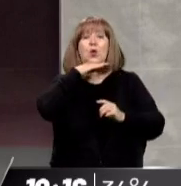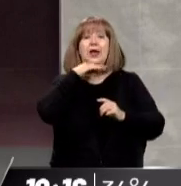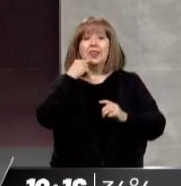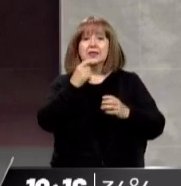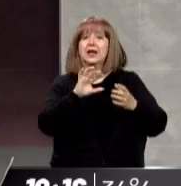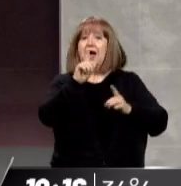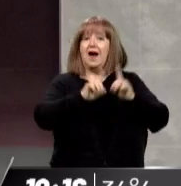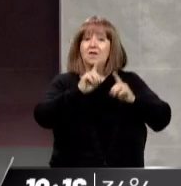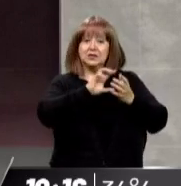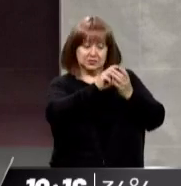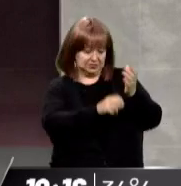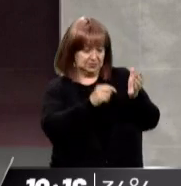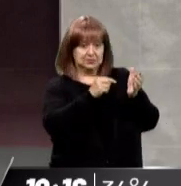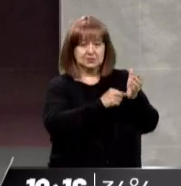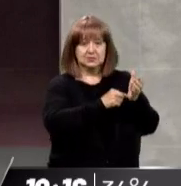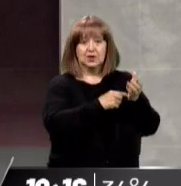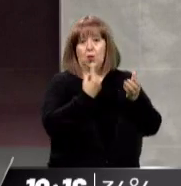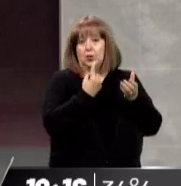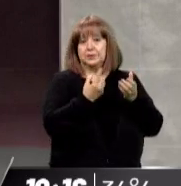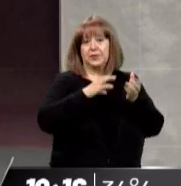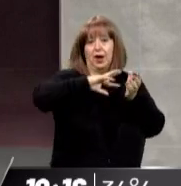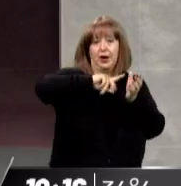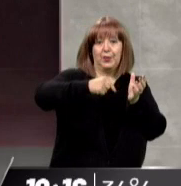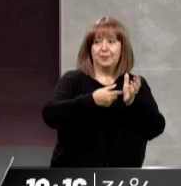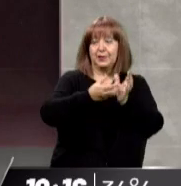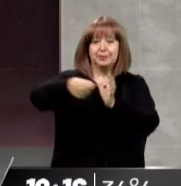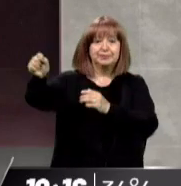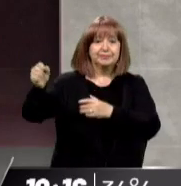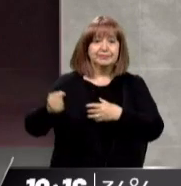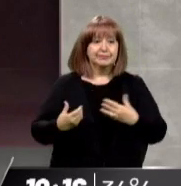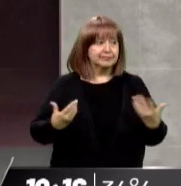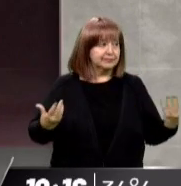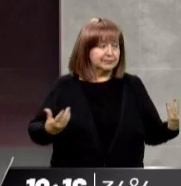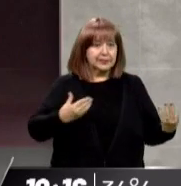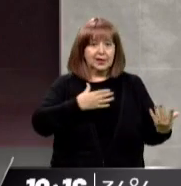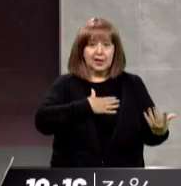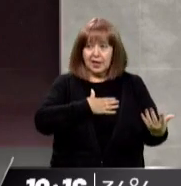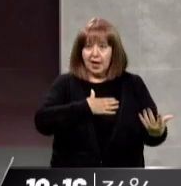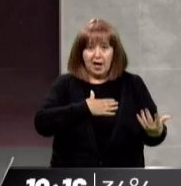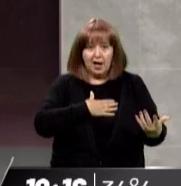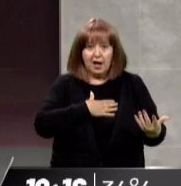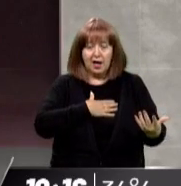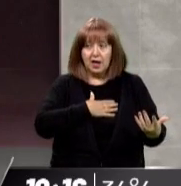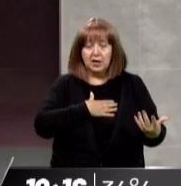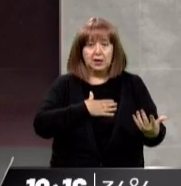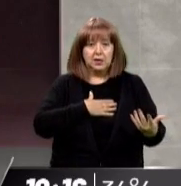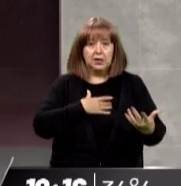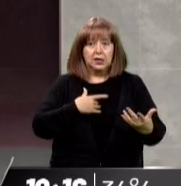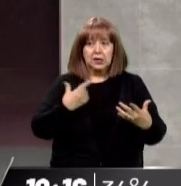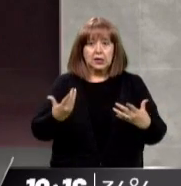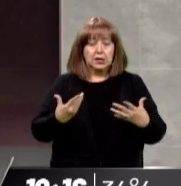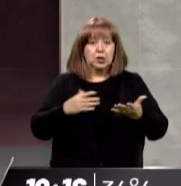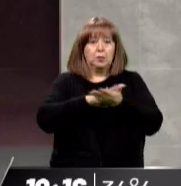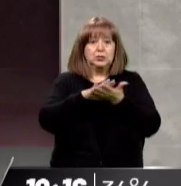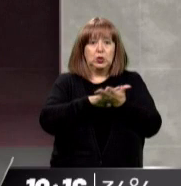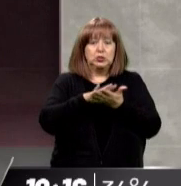todos, perdés el celular o te lo roban, te quedás con el corazón en la boca, lo voy a decir así, hasta que no tengas una